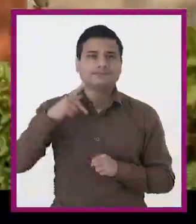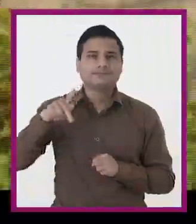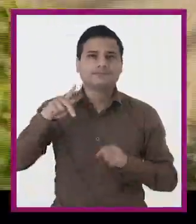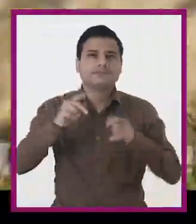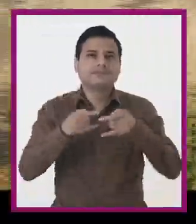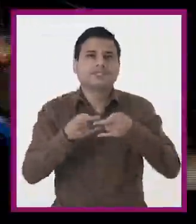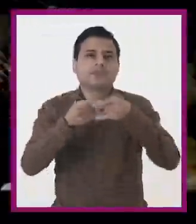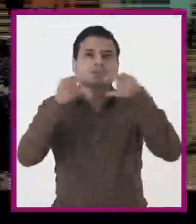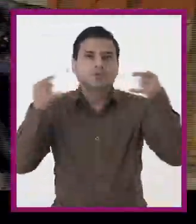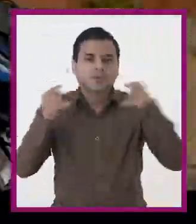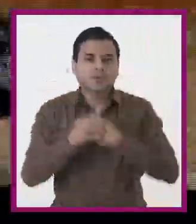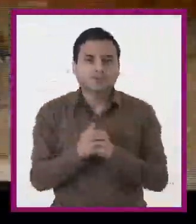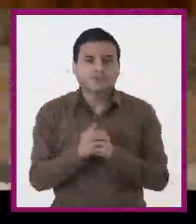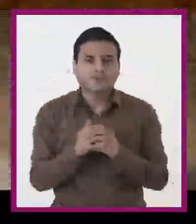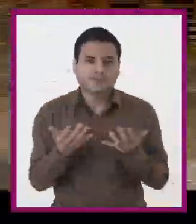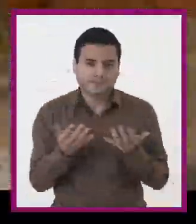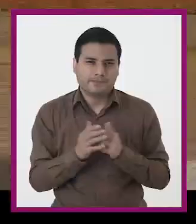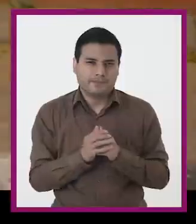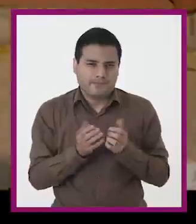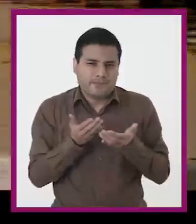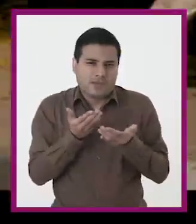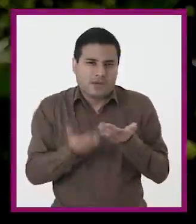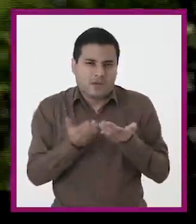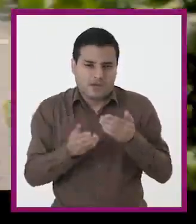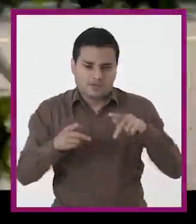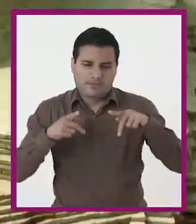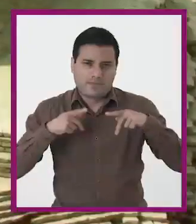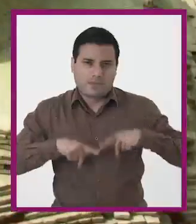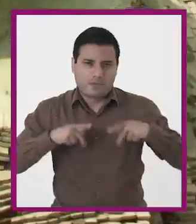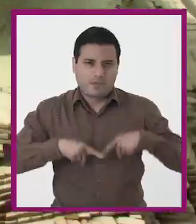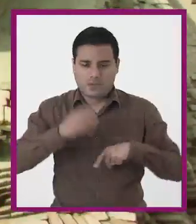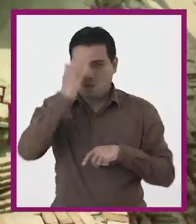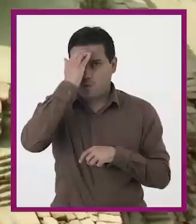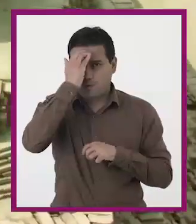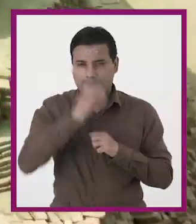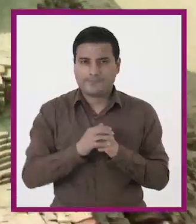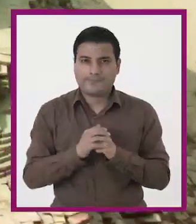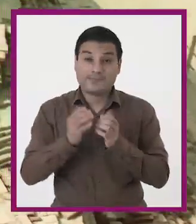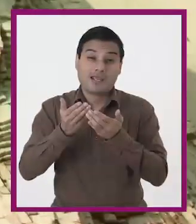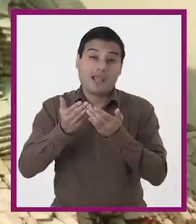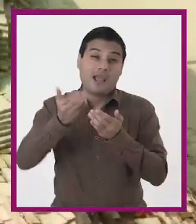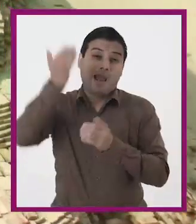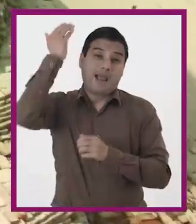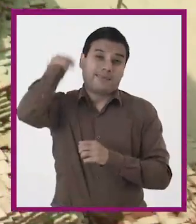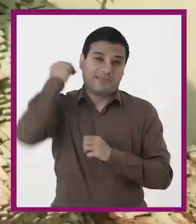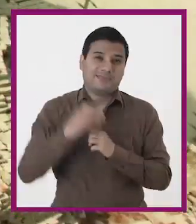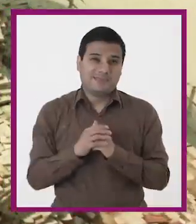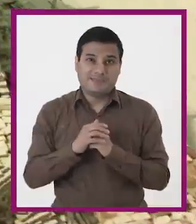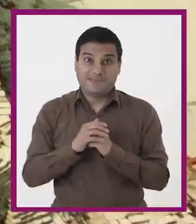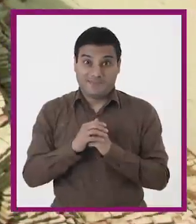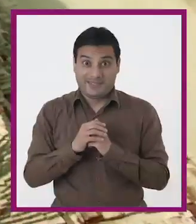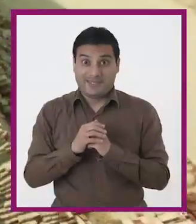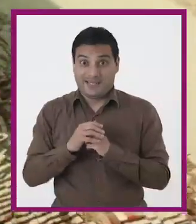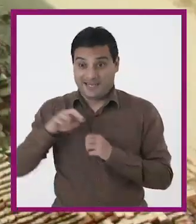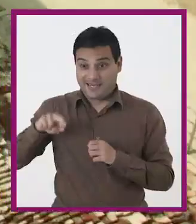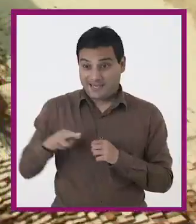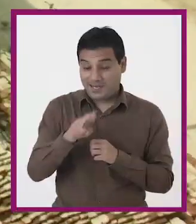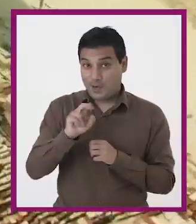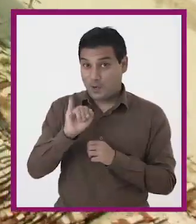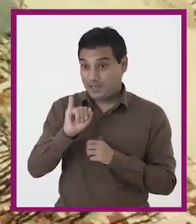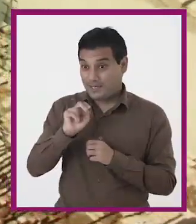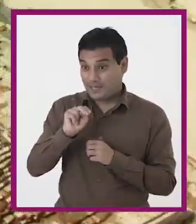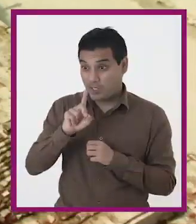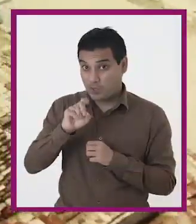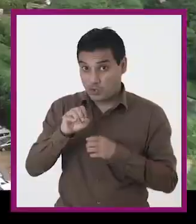Su historia entera está presente en la India contemporánea, desde la muy antigua civilización del Valle del Indo, en